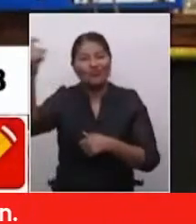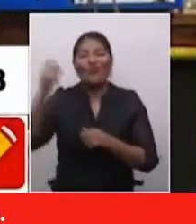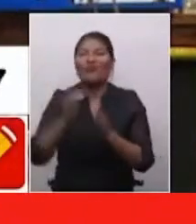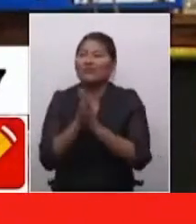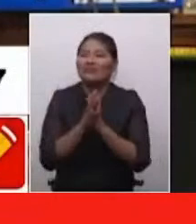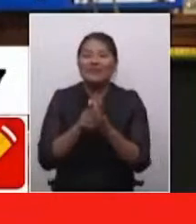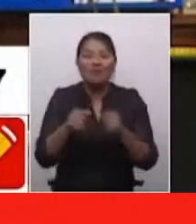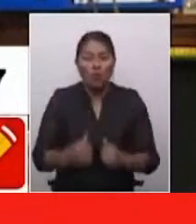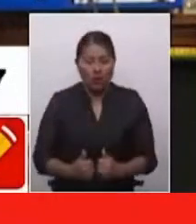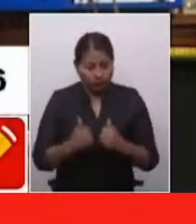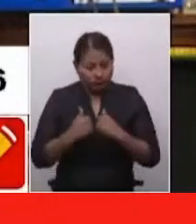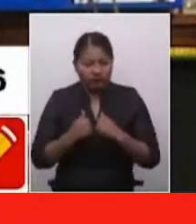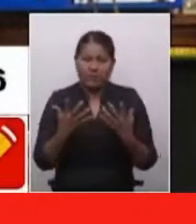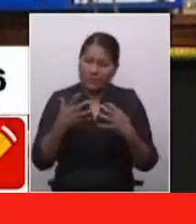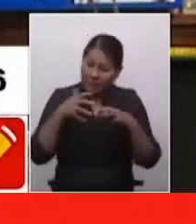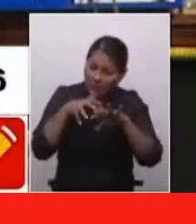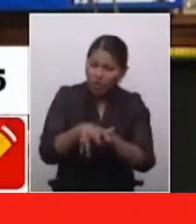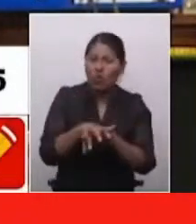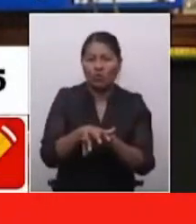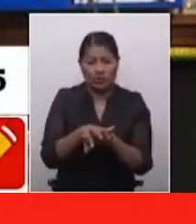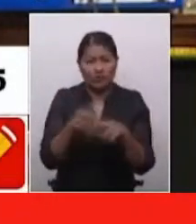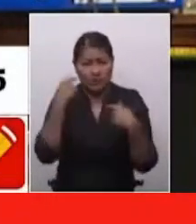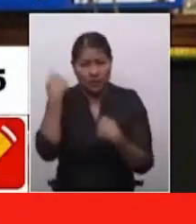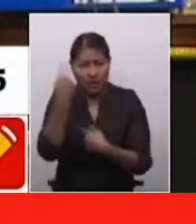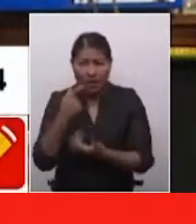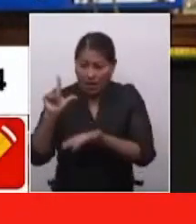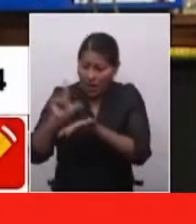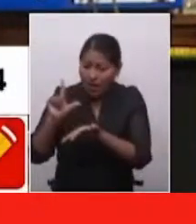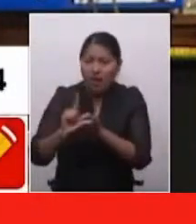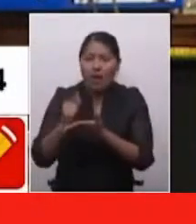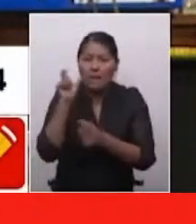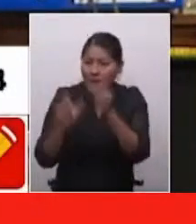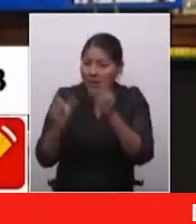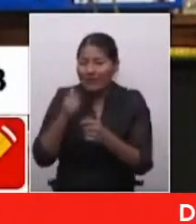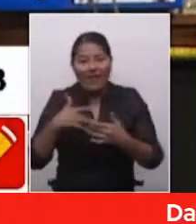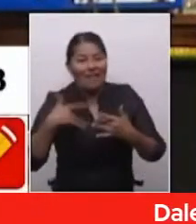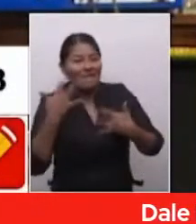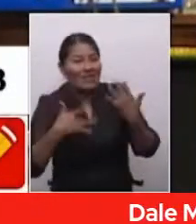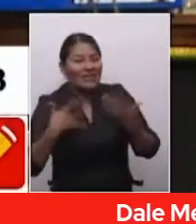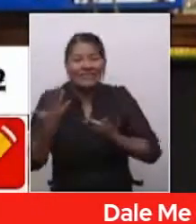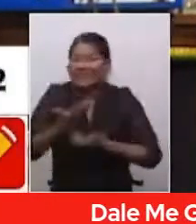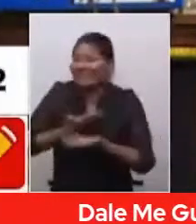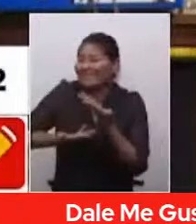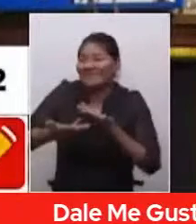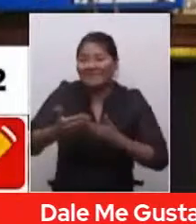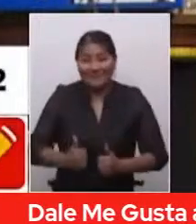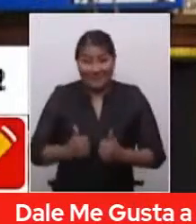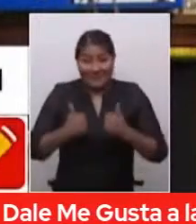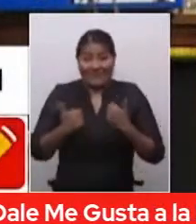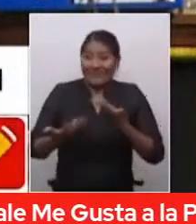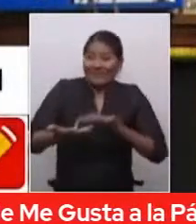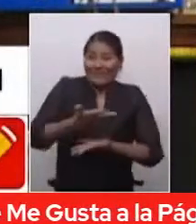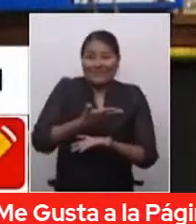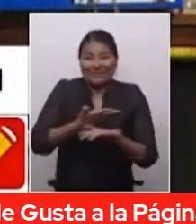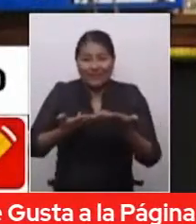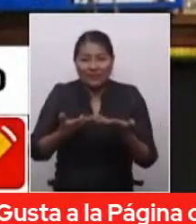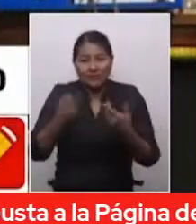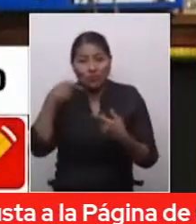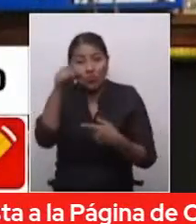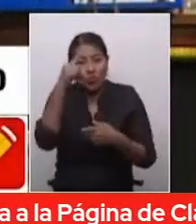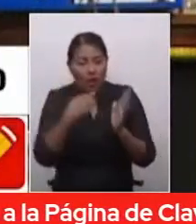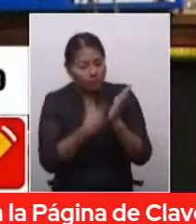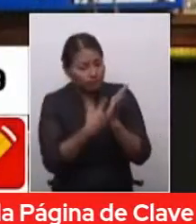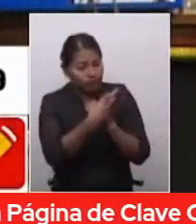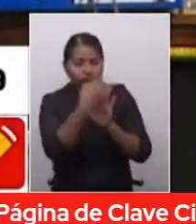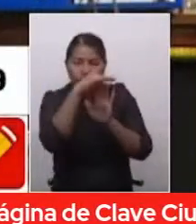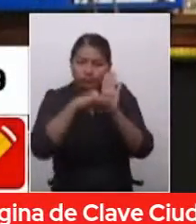más inclusiva, ¿verdad? Una Lima donde todos los limeños nos sintamos felices de vivir. Como tú verás, nuestro plan de gobierno ha